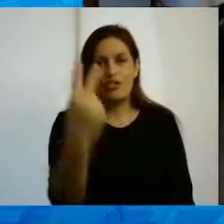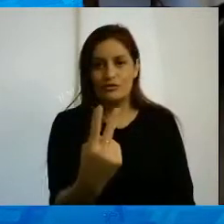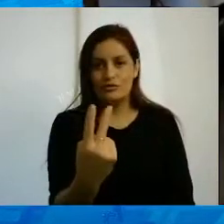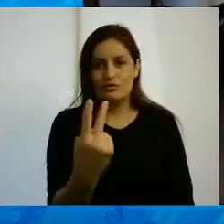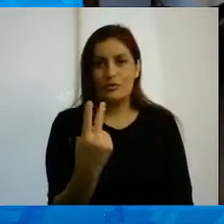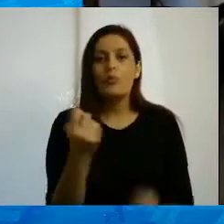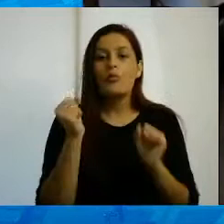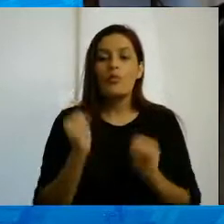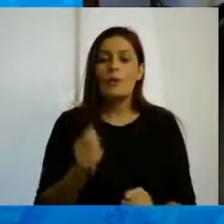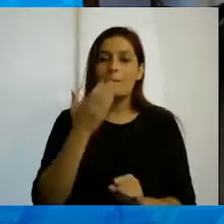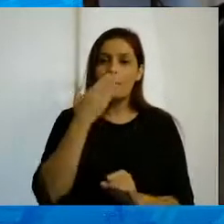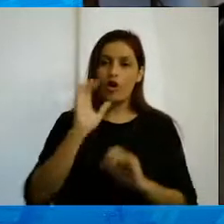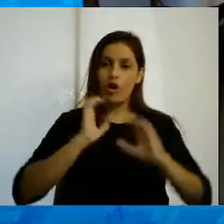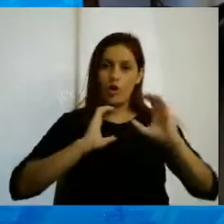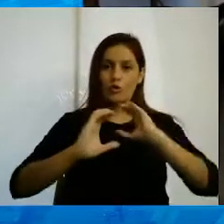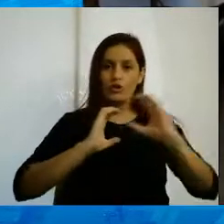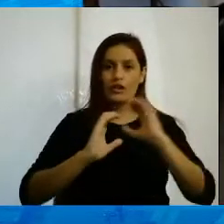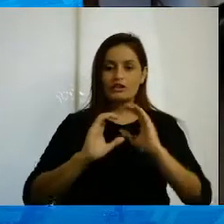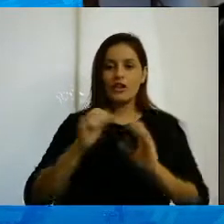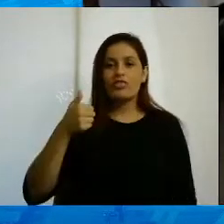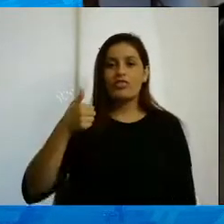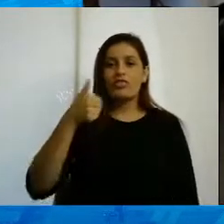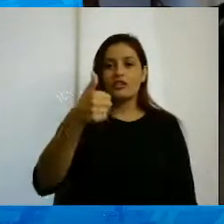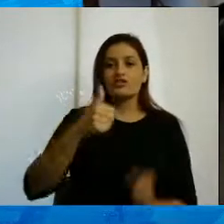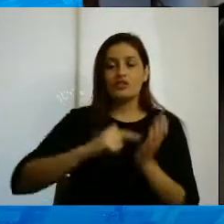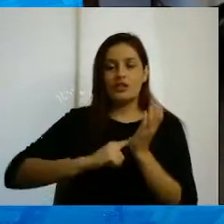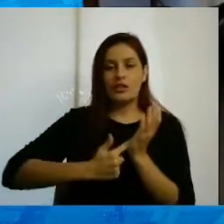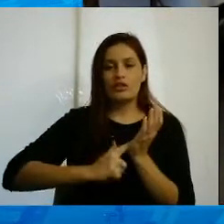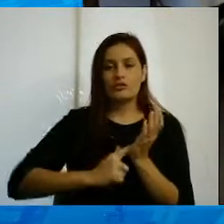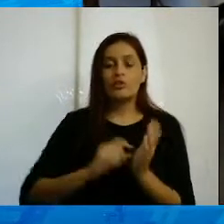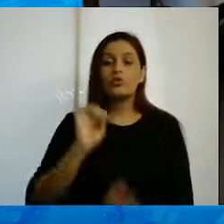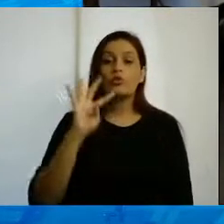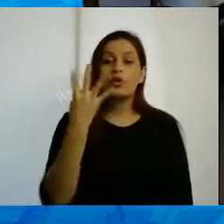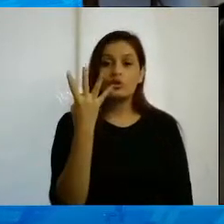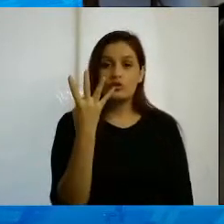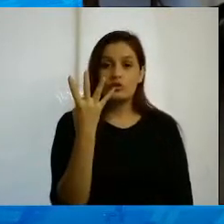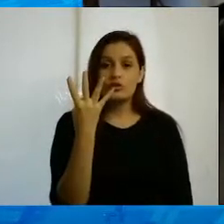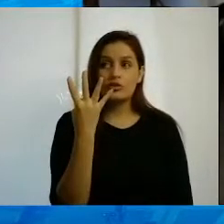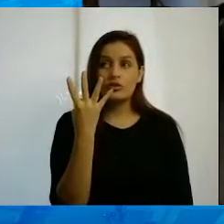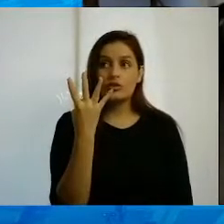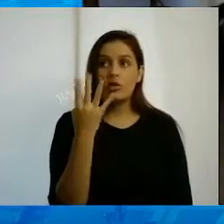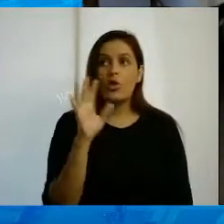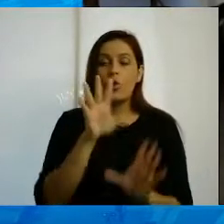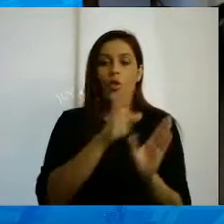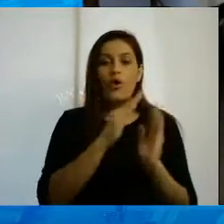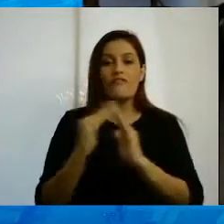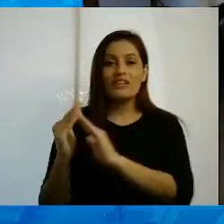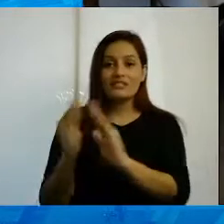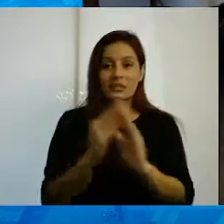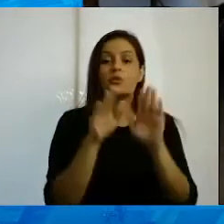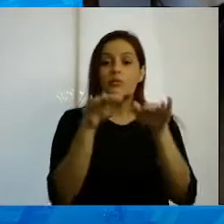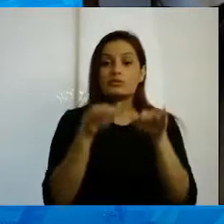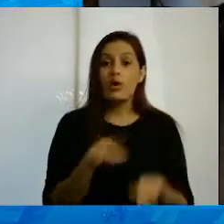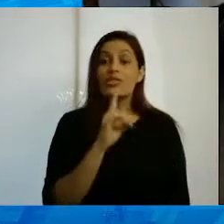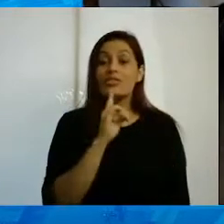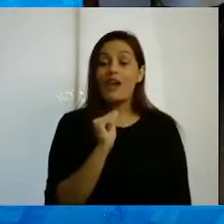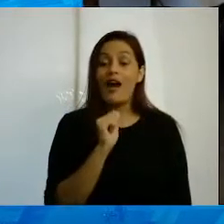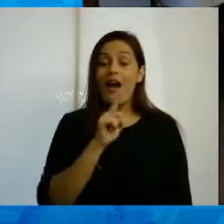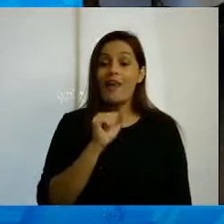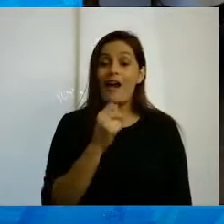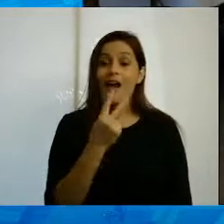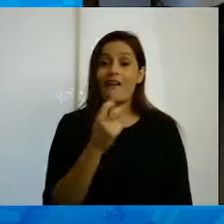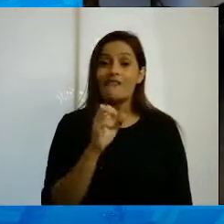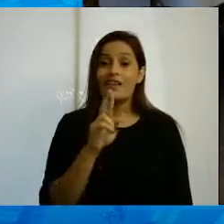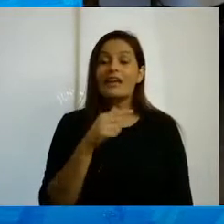poder mejorar la comunicación con el inspector técnico. Cuatro, la Junta de Vecinos de Los Talavera 1 solicita poder gestionar algún